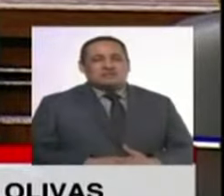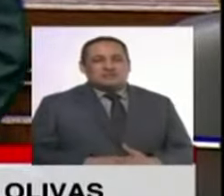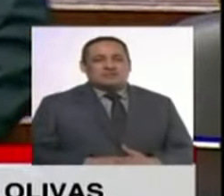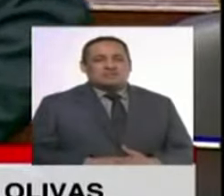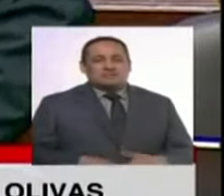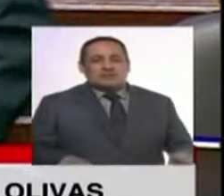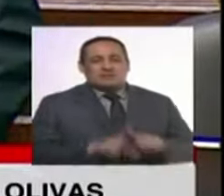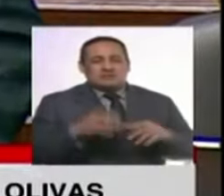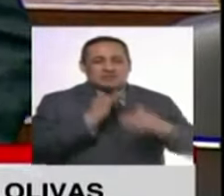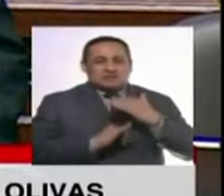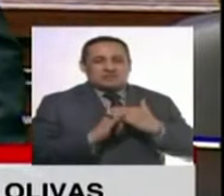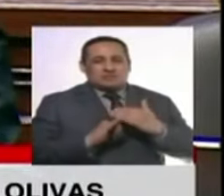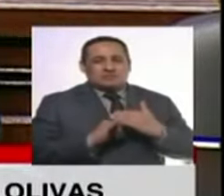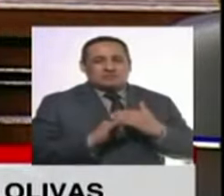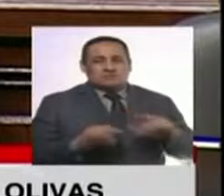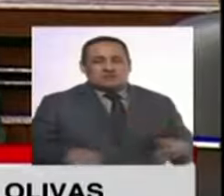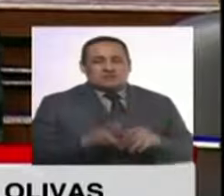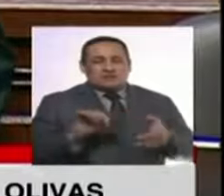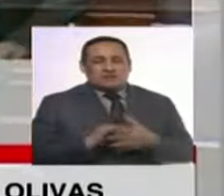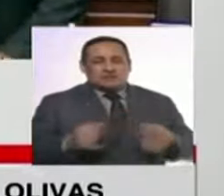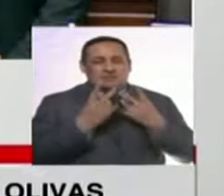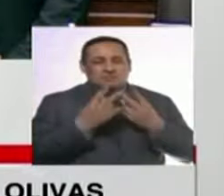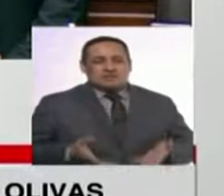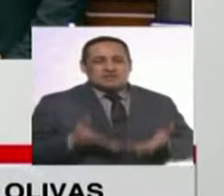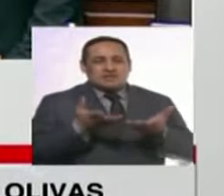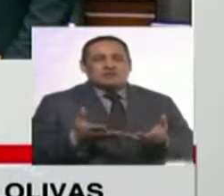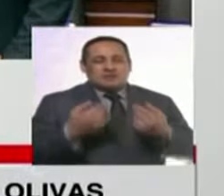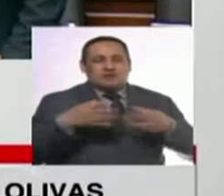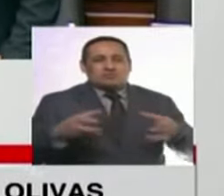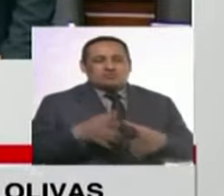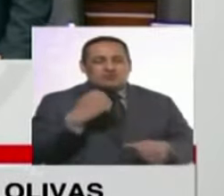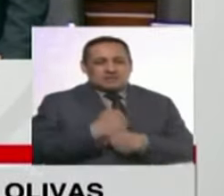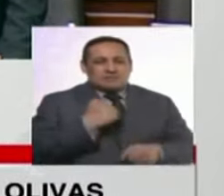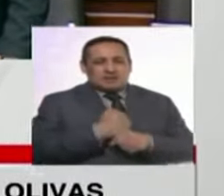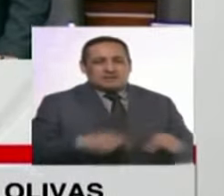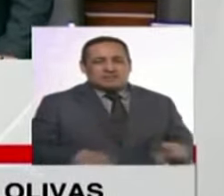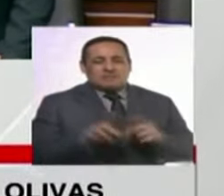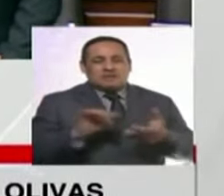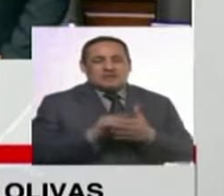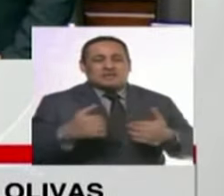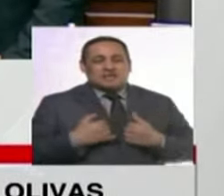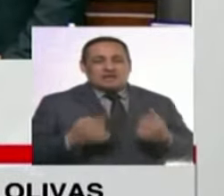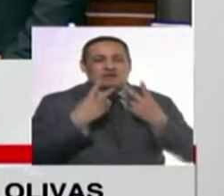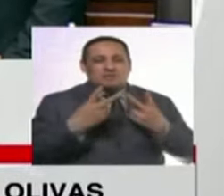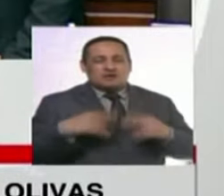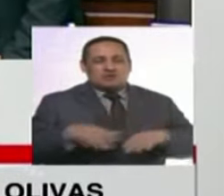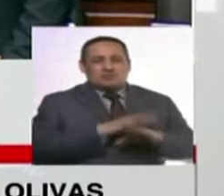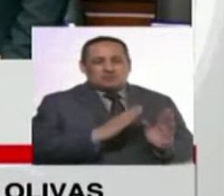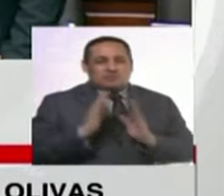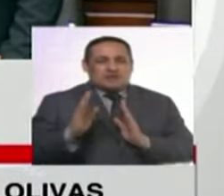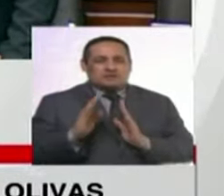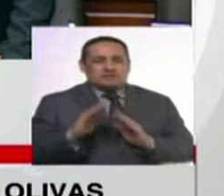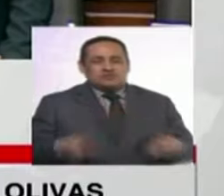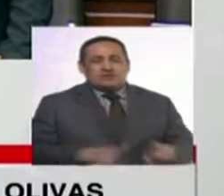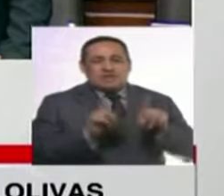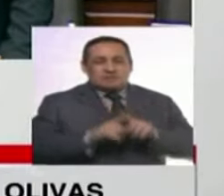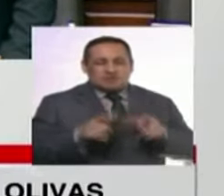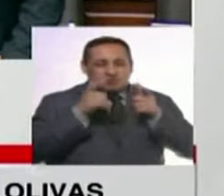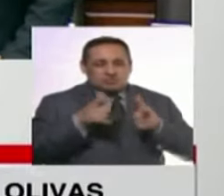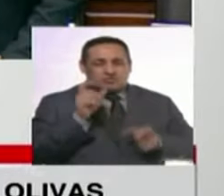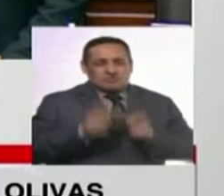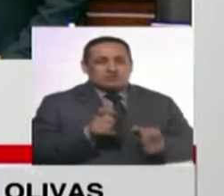del interior a que pongámonos a trabajar aquí tengamos un pleno de